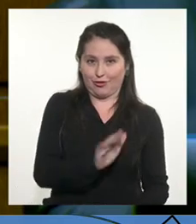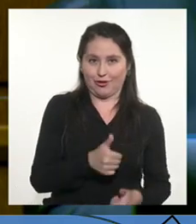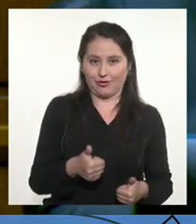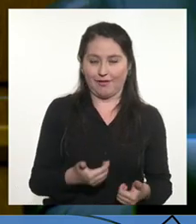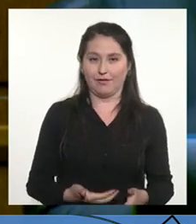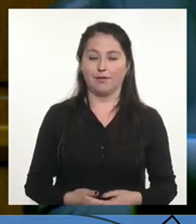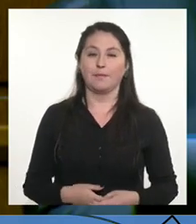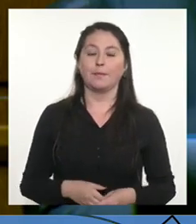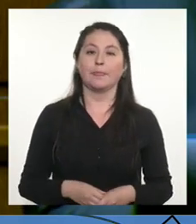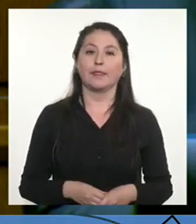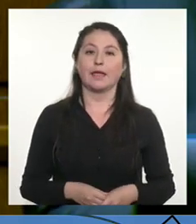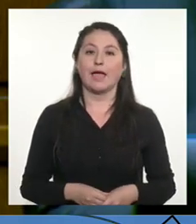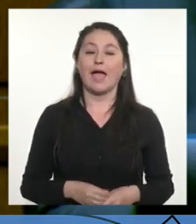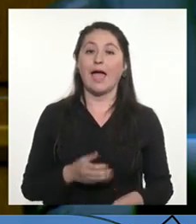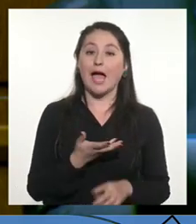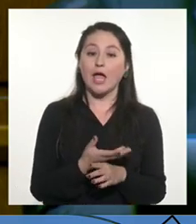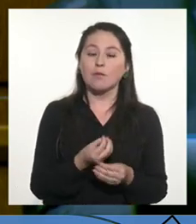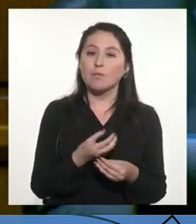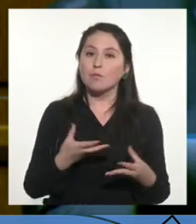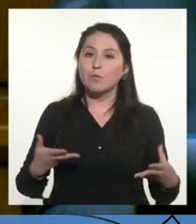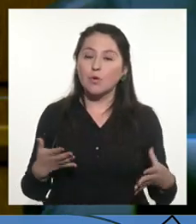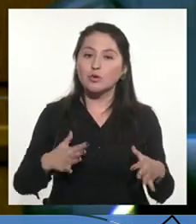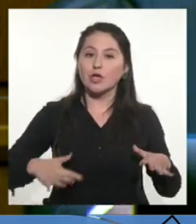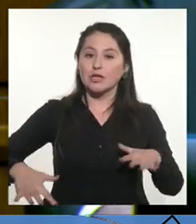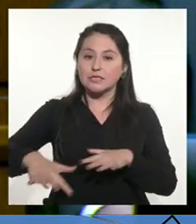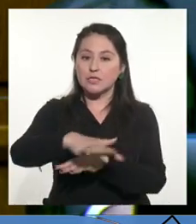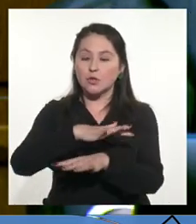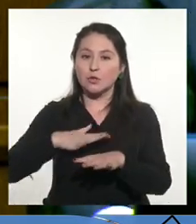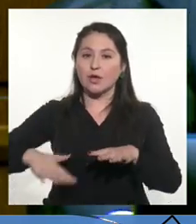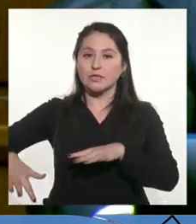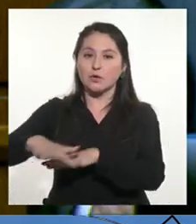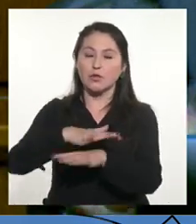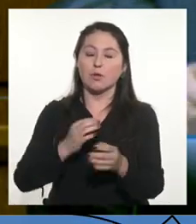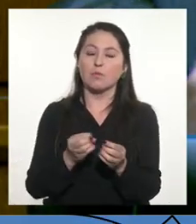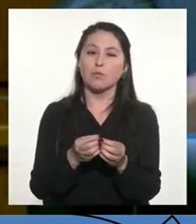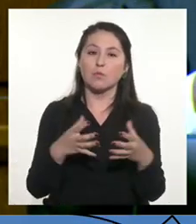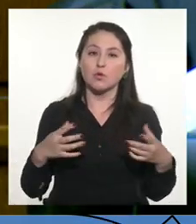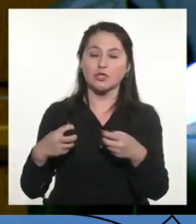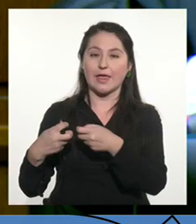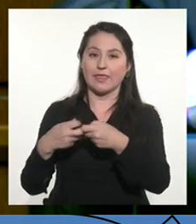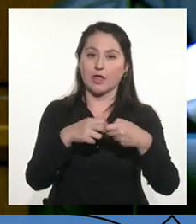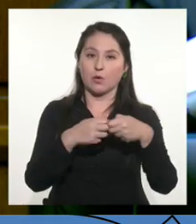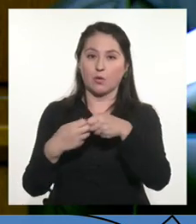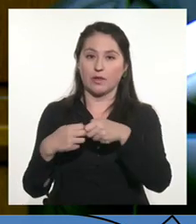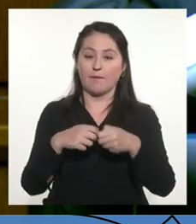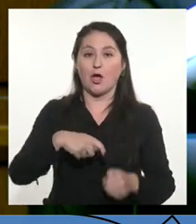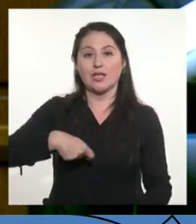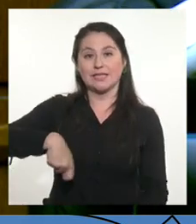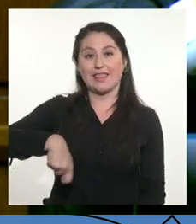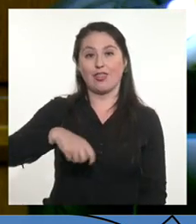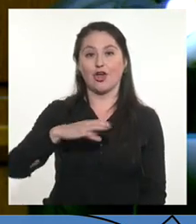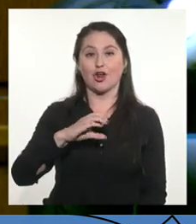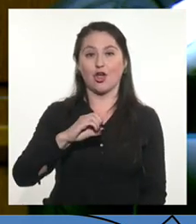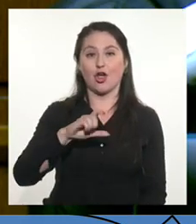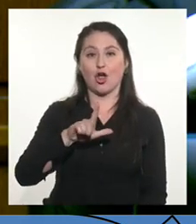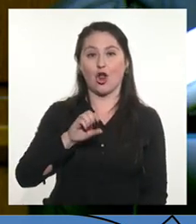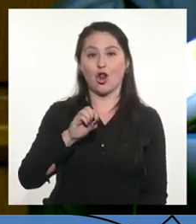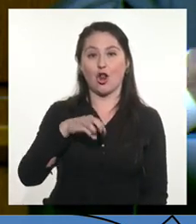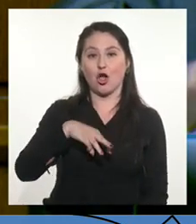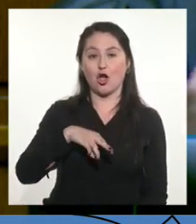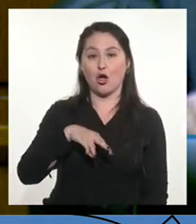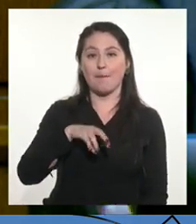muchísimos casos en que esto va a ser súper discutible el senador coloma hacía mención a un decreto en el